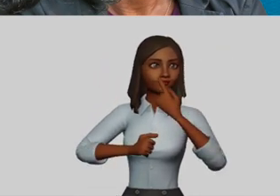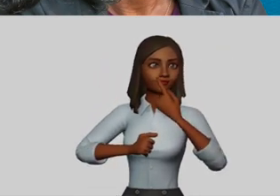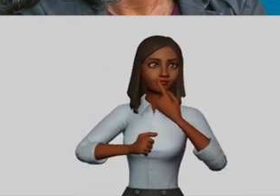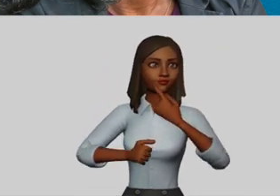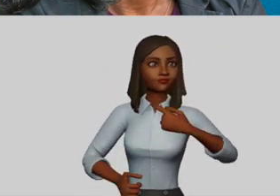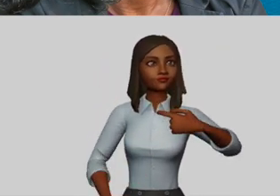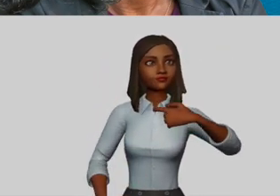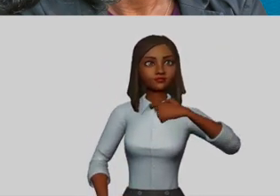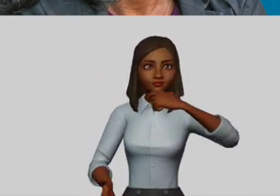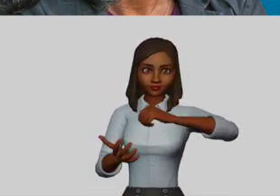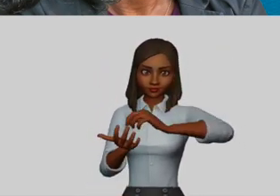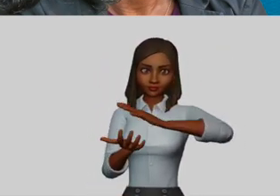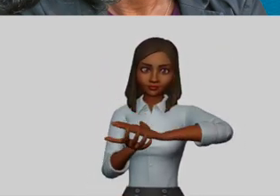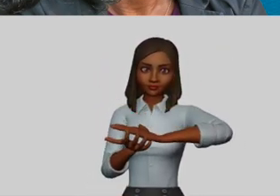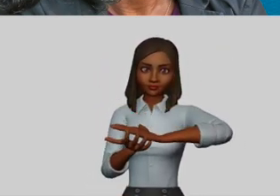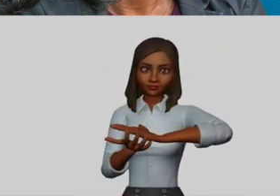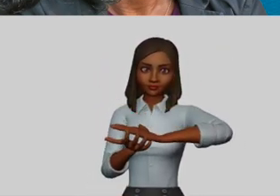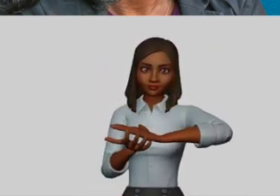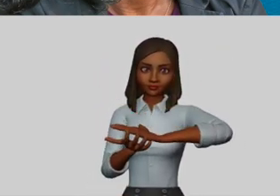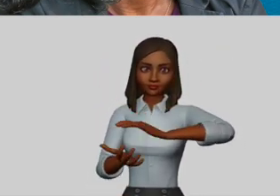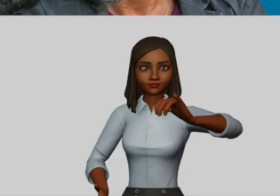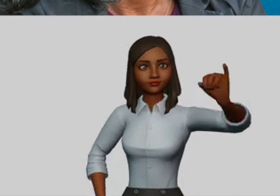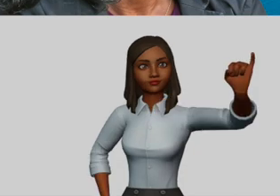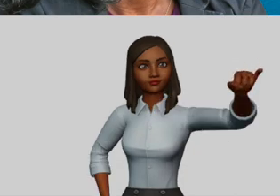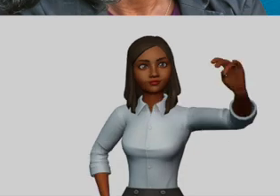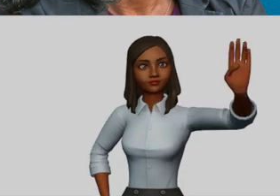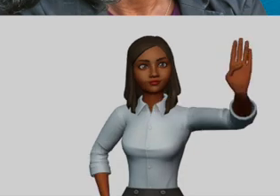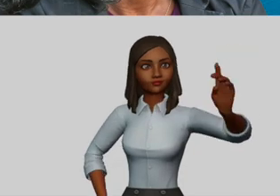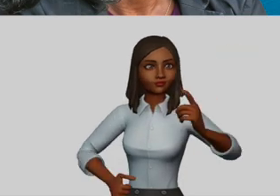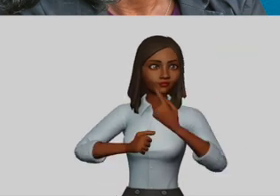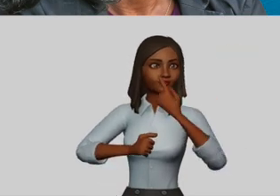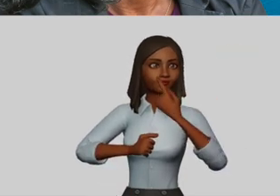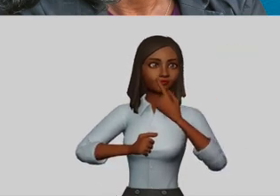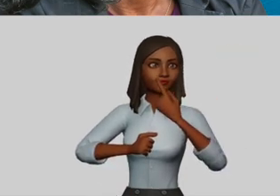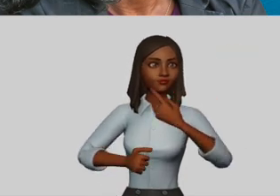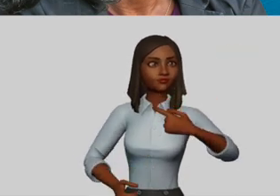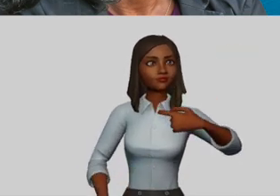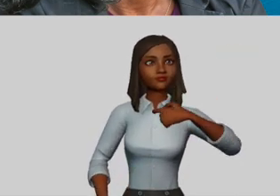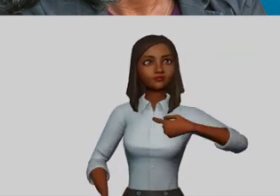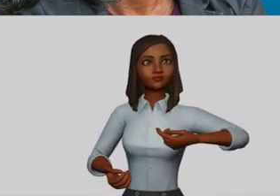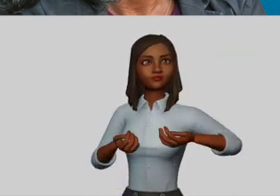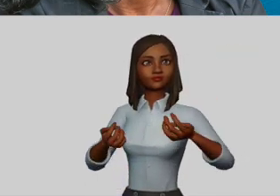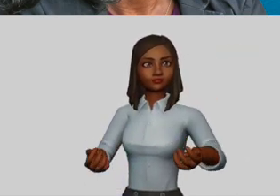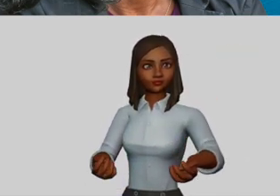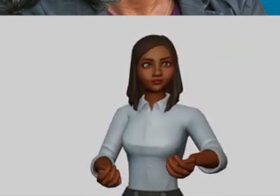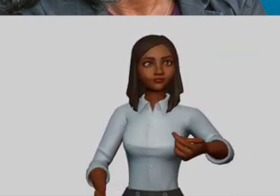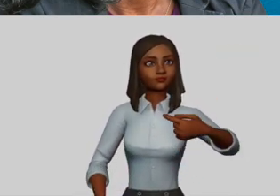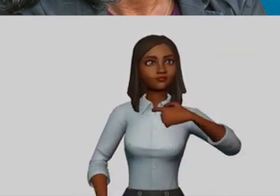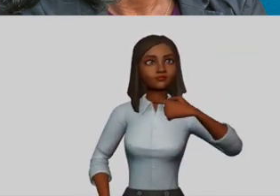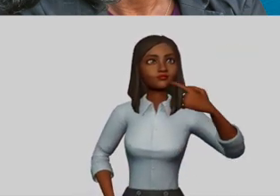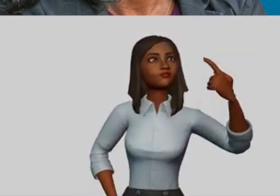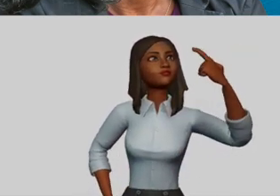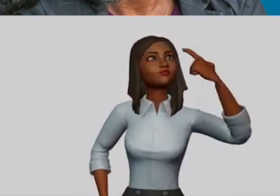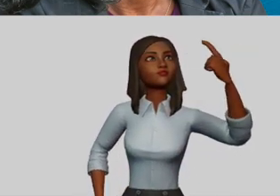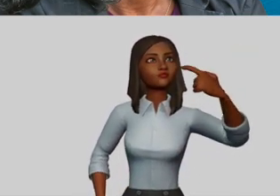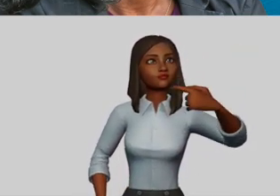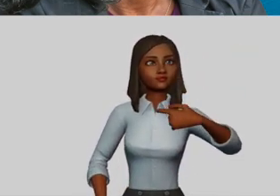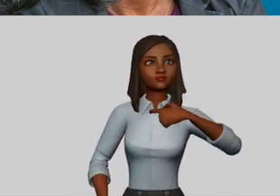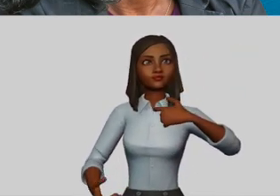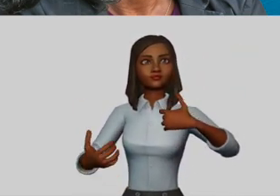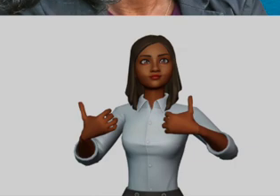Harvard tiene the HBR 10 Must Read y es On Managing Yourself. Y me está ayudando mucho con